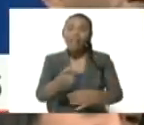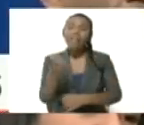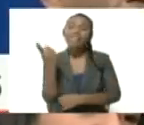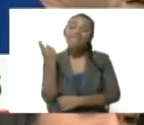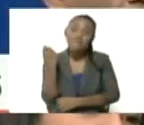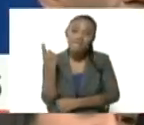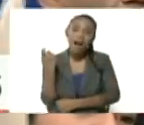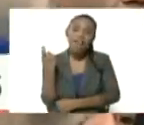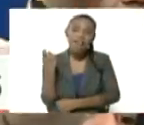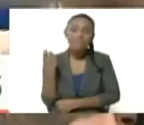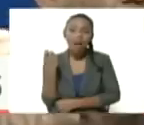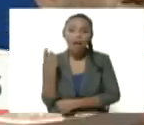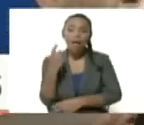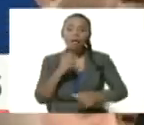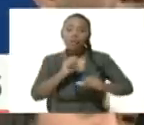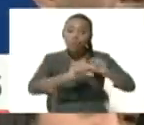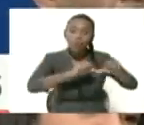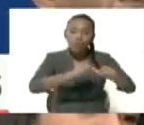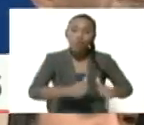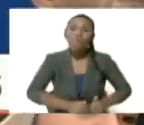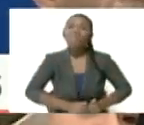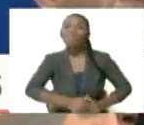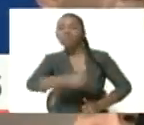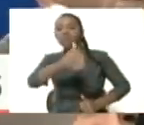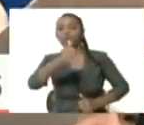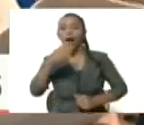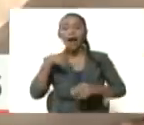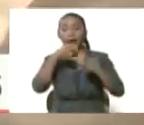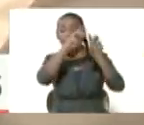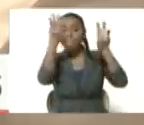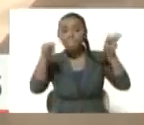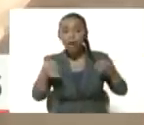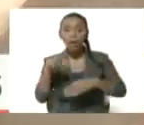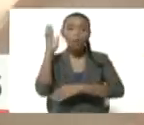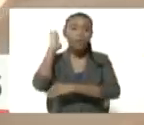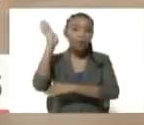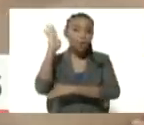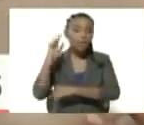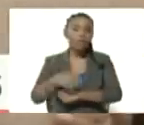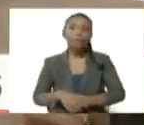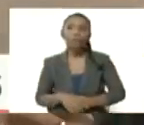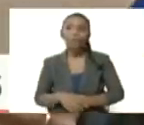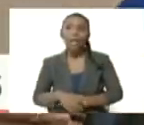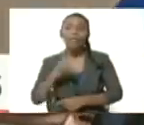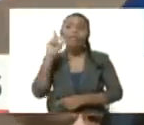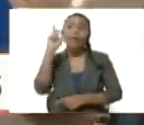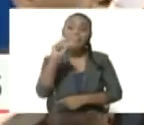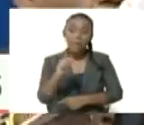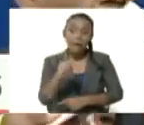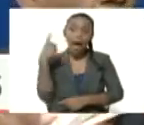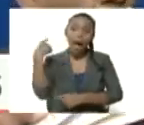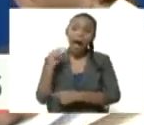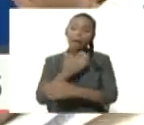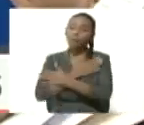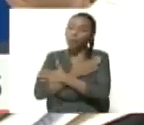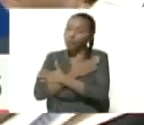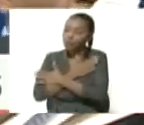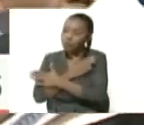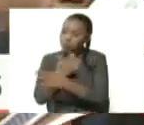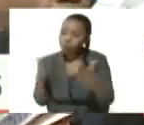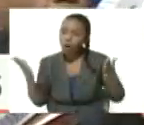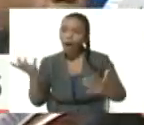llevarlas al máximo de su producción y planteárselas en el marco del Congreso. Por otra parte, presidente, existe la disposición de todos estos